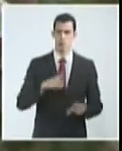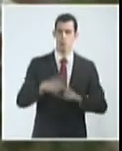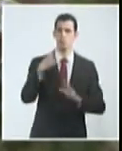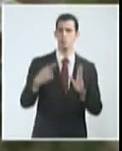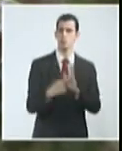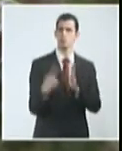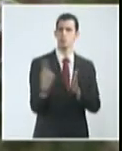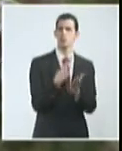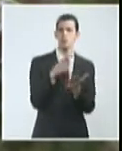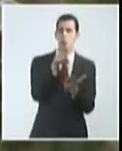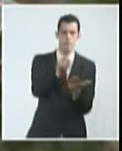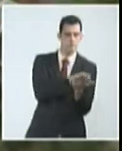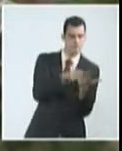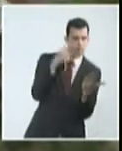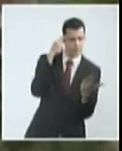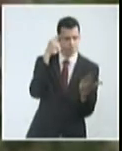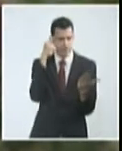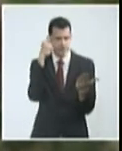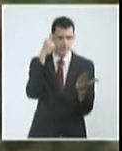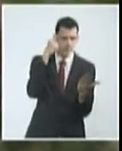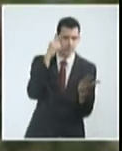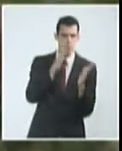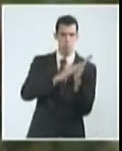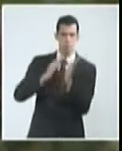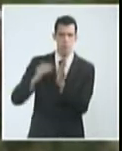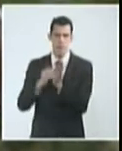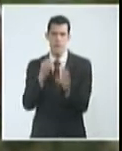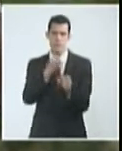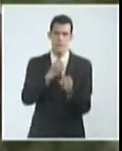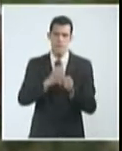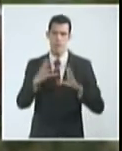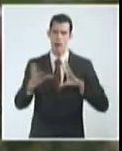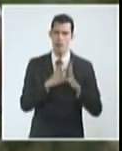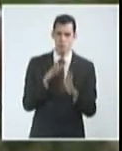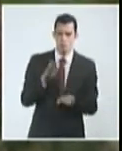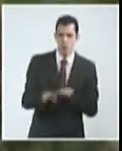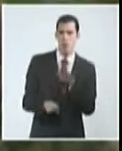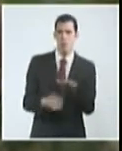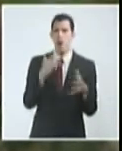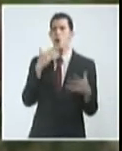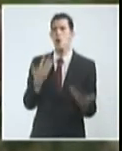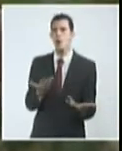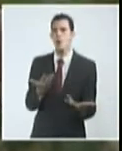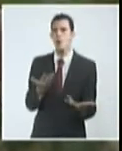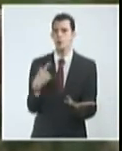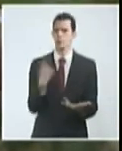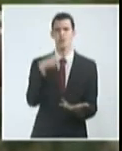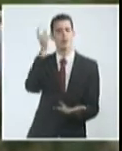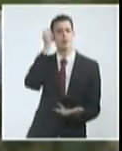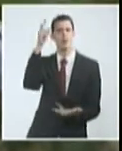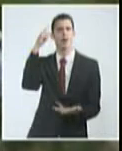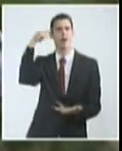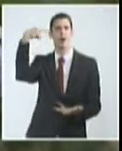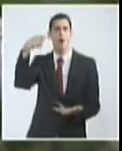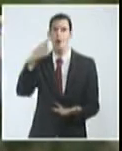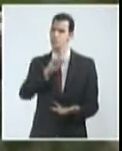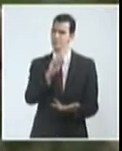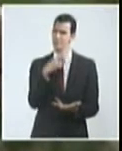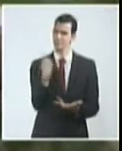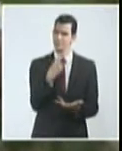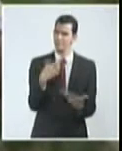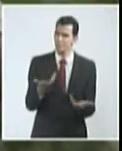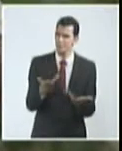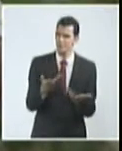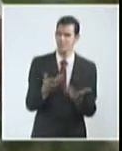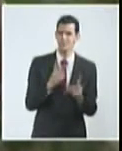tomando como macroprogramas los ejes estratégicos del Plan Nacional de Desarrollo Económico, llevando esos macroprogramas a proyectos, y en